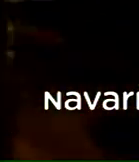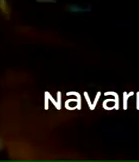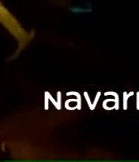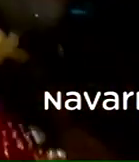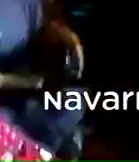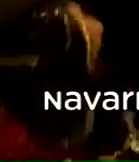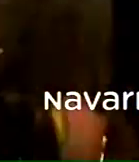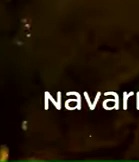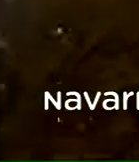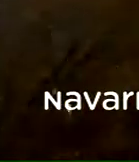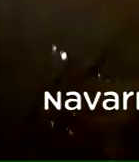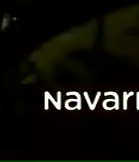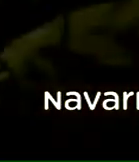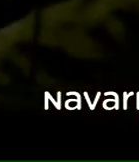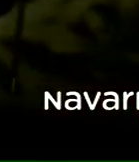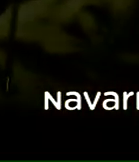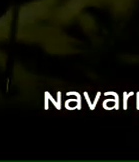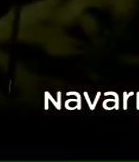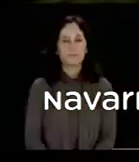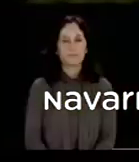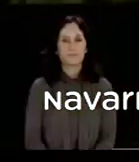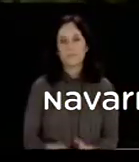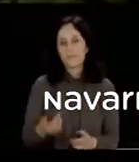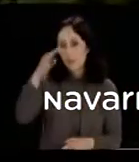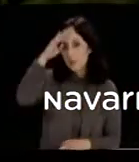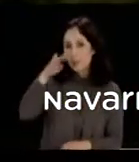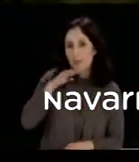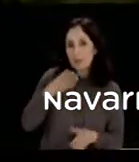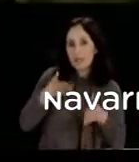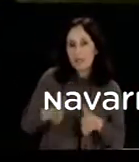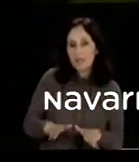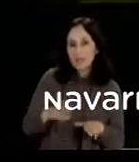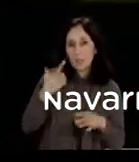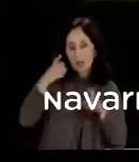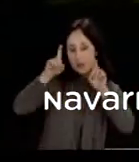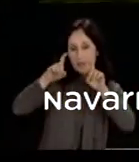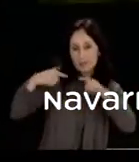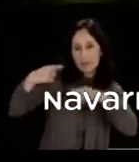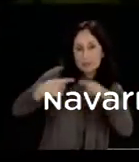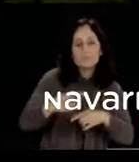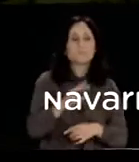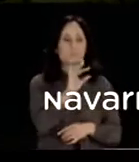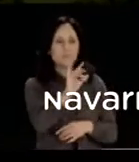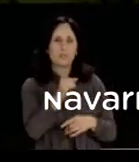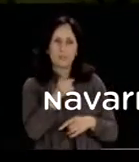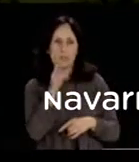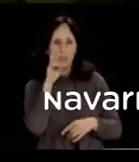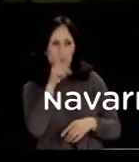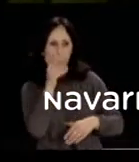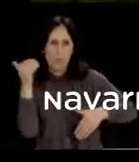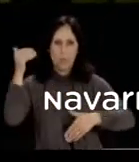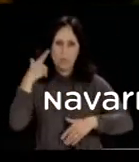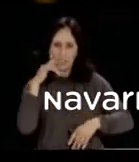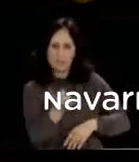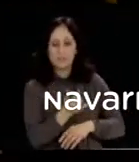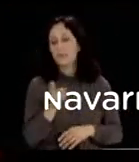El padre aquí con la hija enseñándole también las tradiciones, ¿no? Que las mami, sí. Oye, os hemos visto aquí bailar, tiene que ser cansado, ¿no? ¿O qué? No,